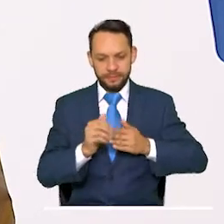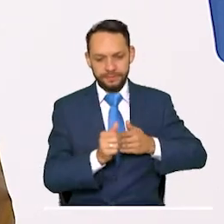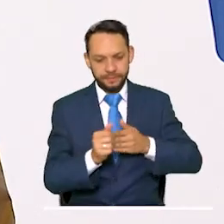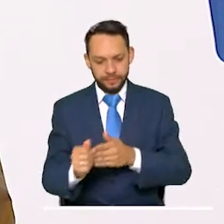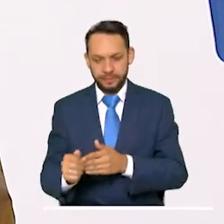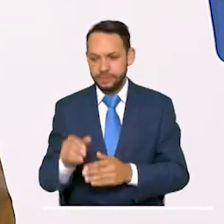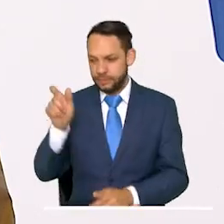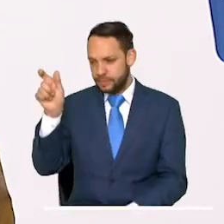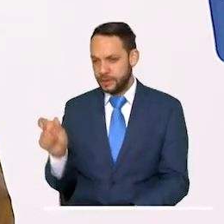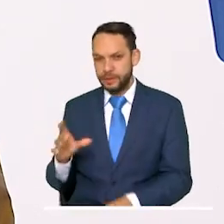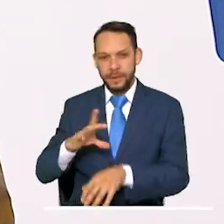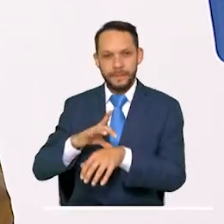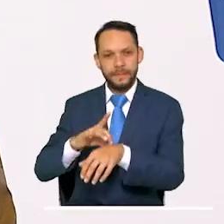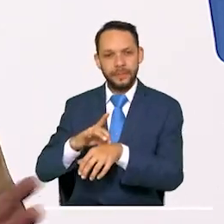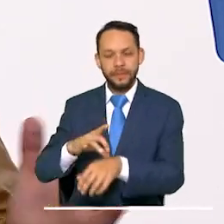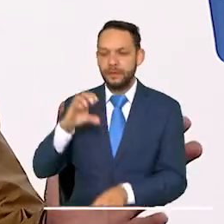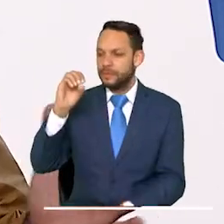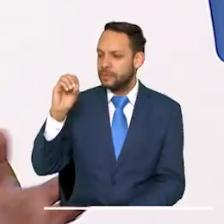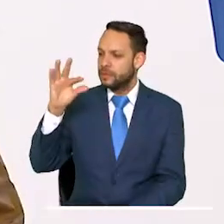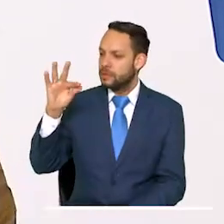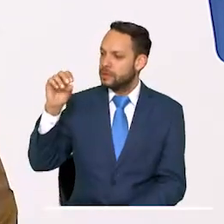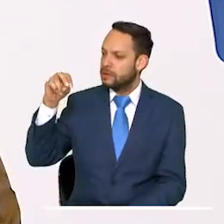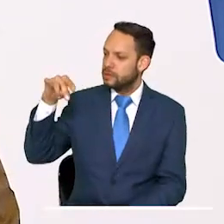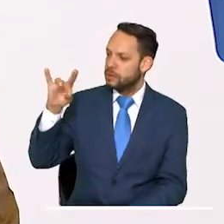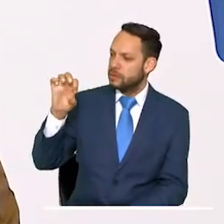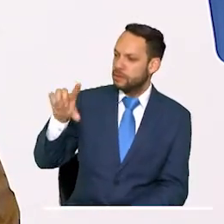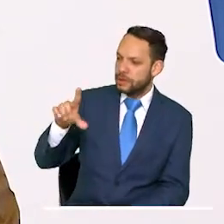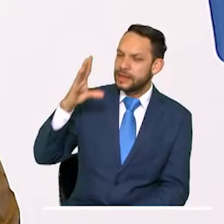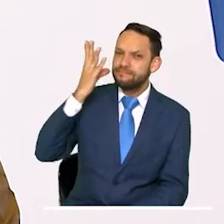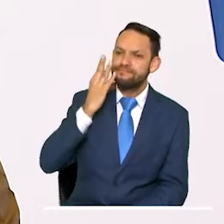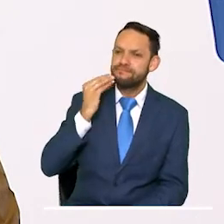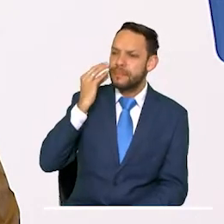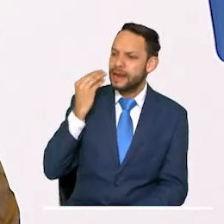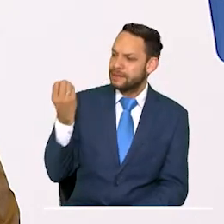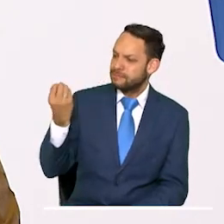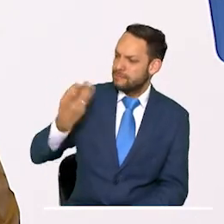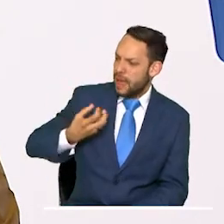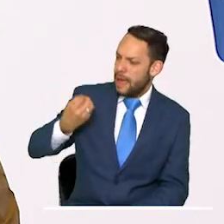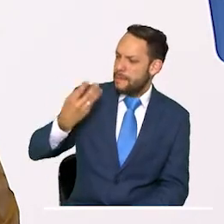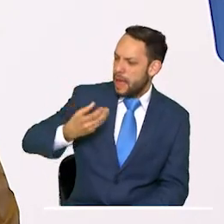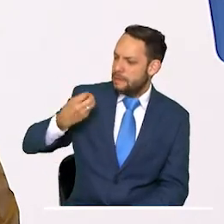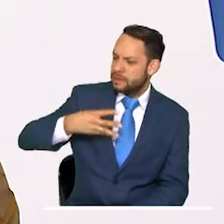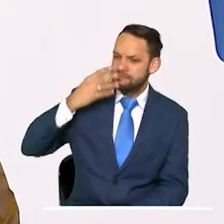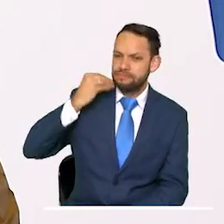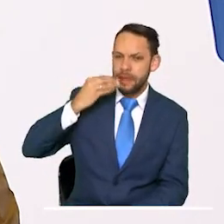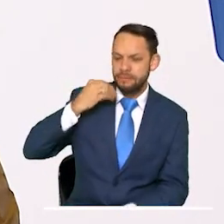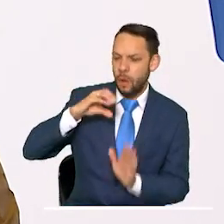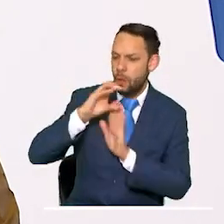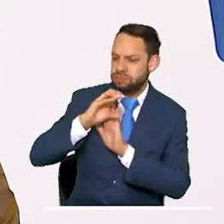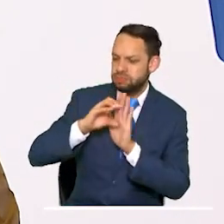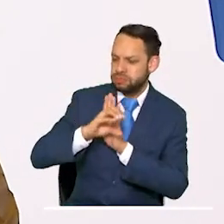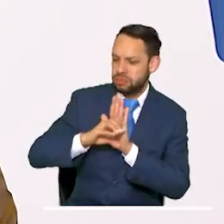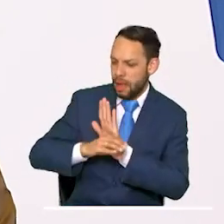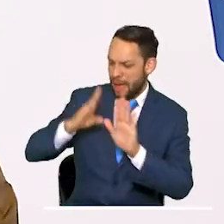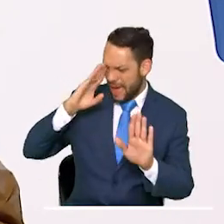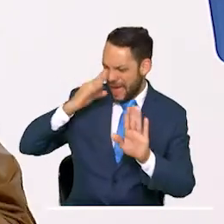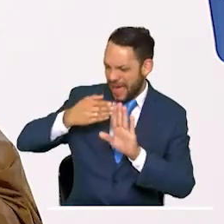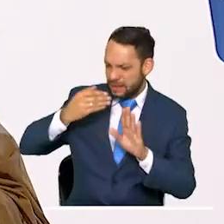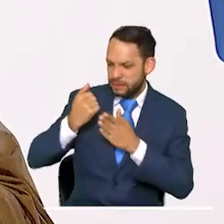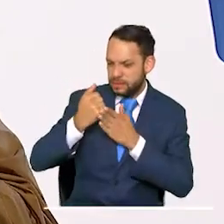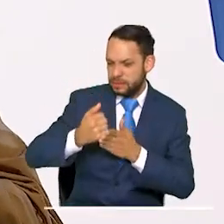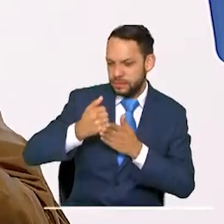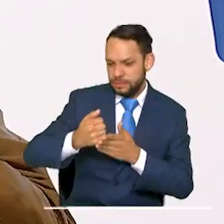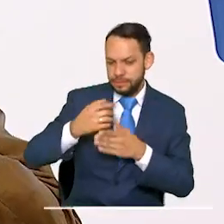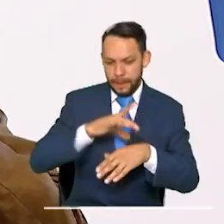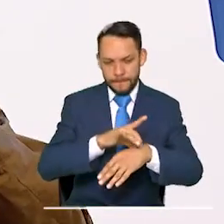Otoniel Aristizábal, pues un médico con mucha experiencia, tanto catedrática como en la atención médica, nos va a